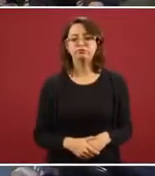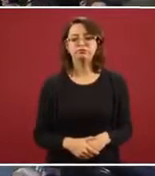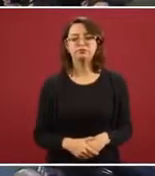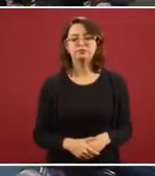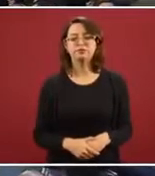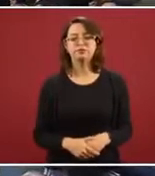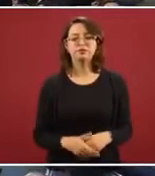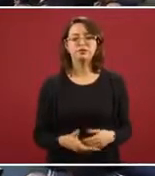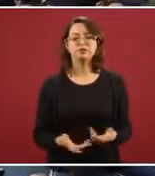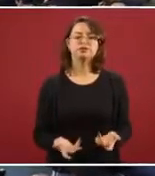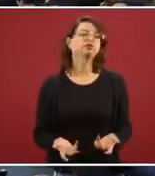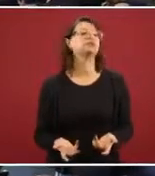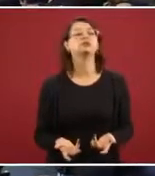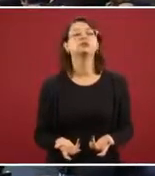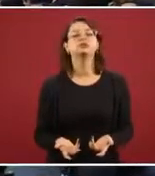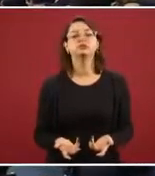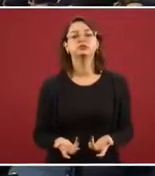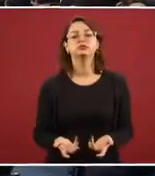sería